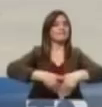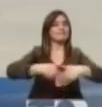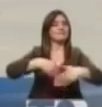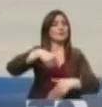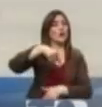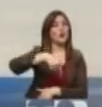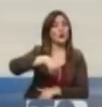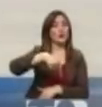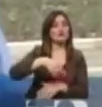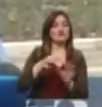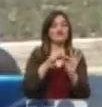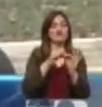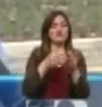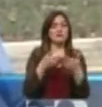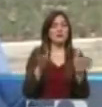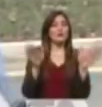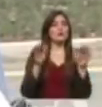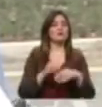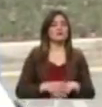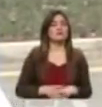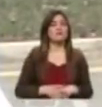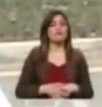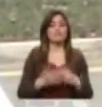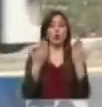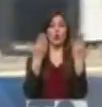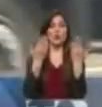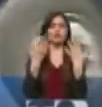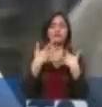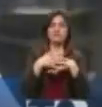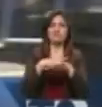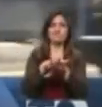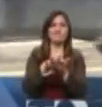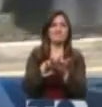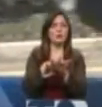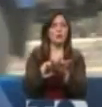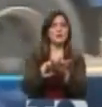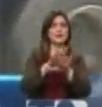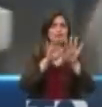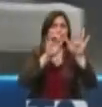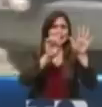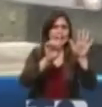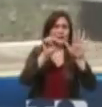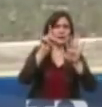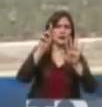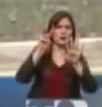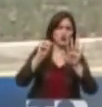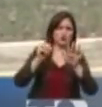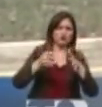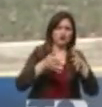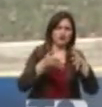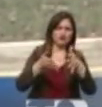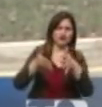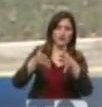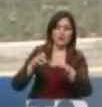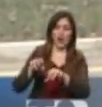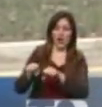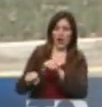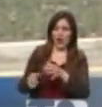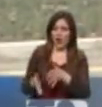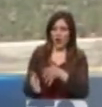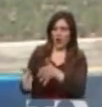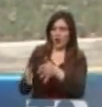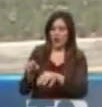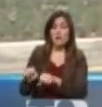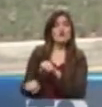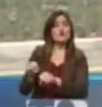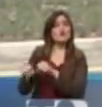el día de hoy estarla habilitando. Esta es una obra integral, pues no solamente contempla los 6 kilómetros de vía, sino también una ciclovía con